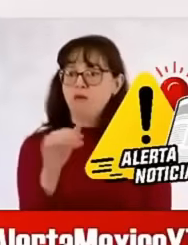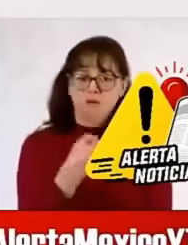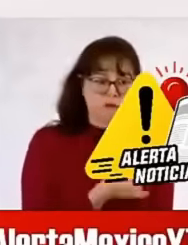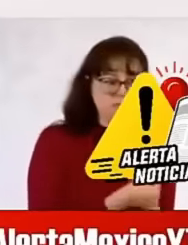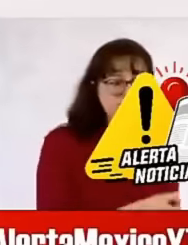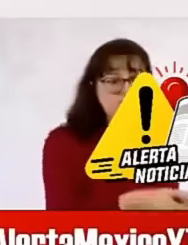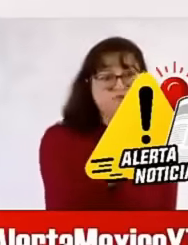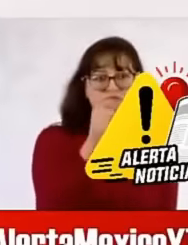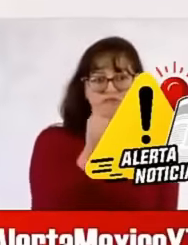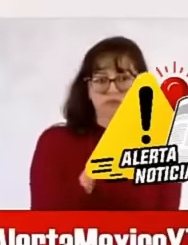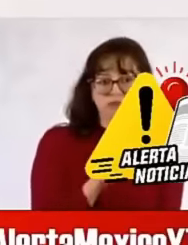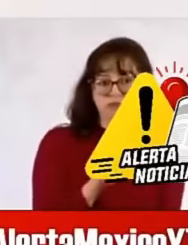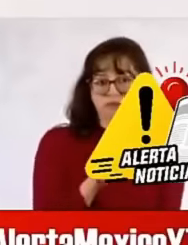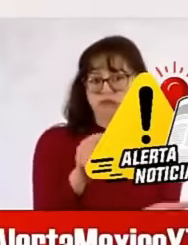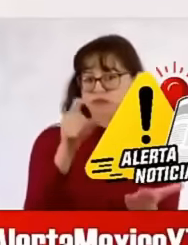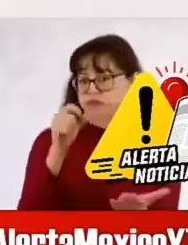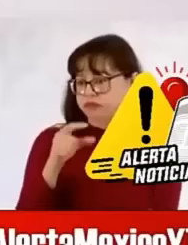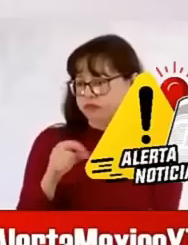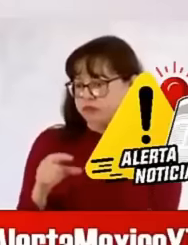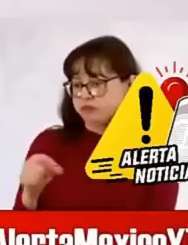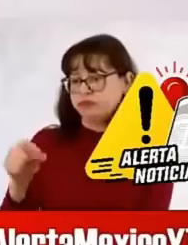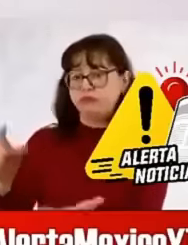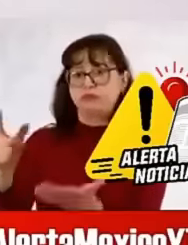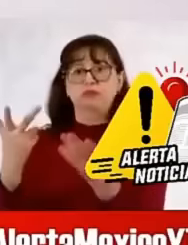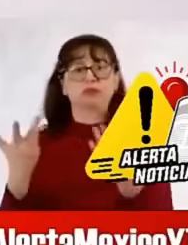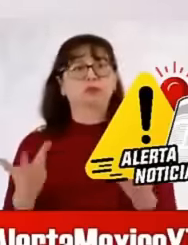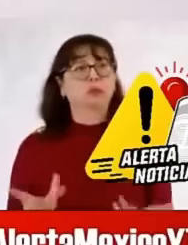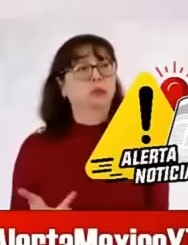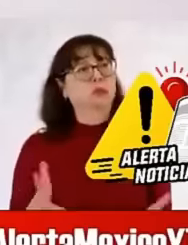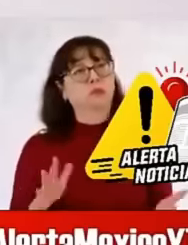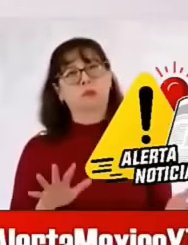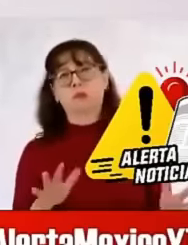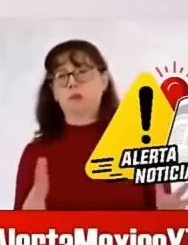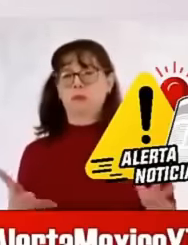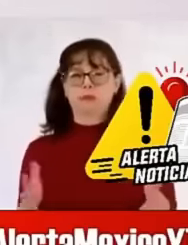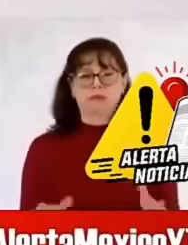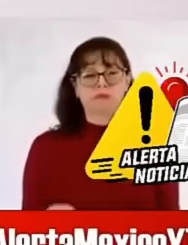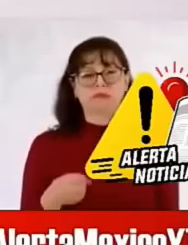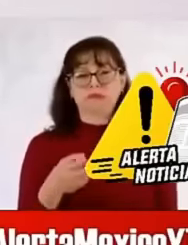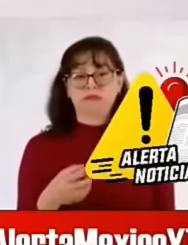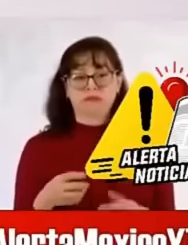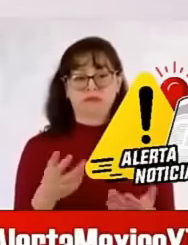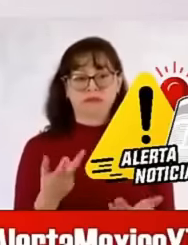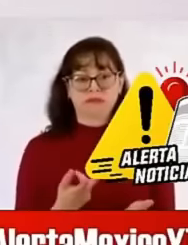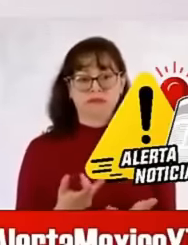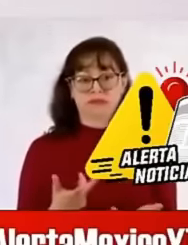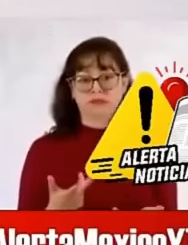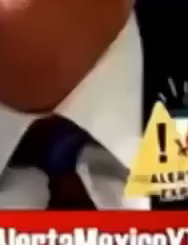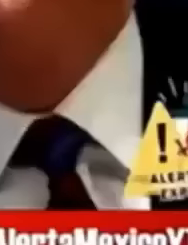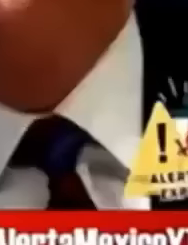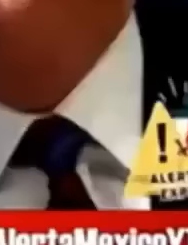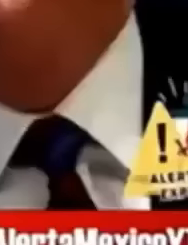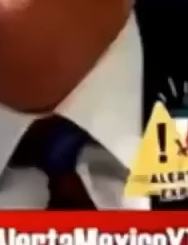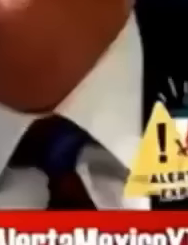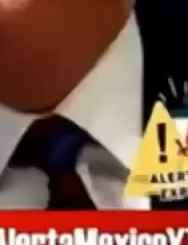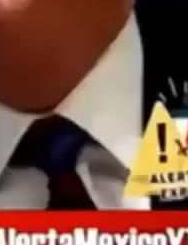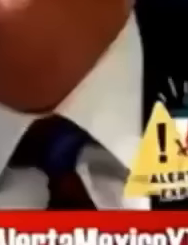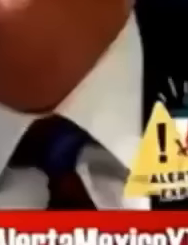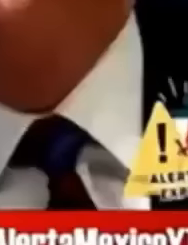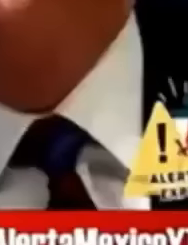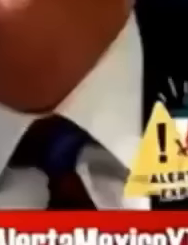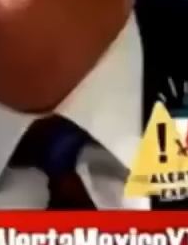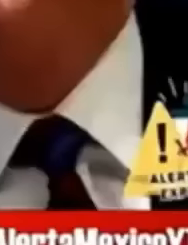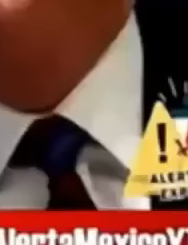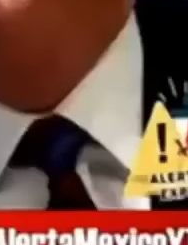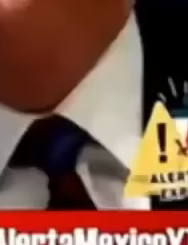sembrar lo que representaría, por ejemplo, de 3 a 4 veces la superficie de Dinamarca. Trump, de último